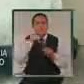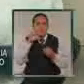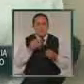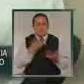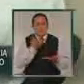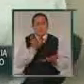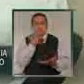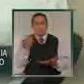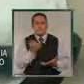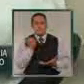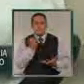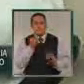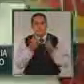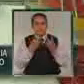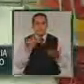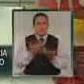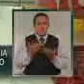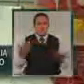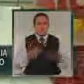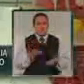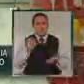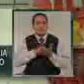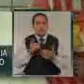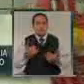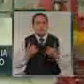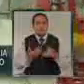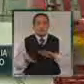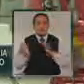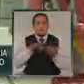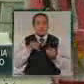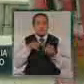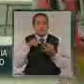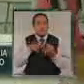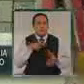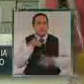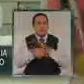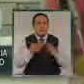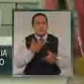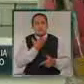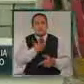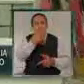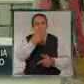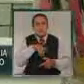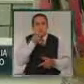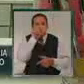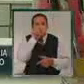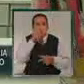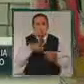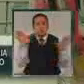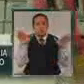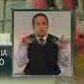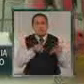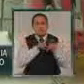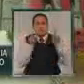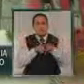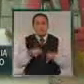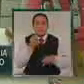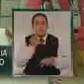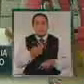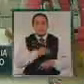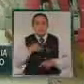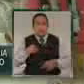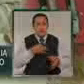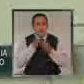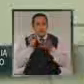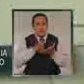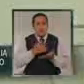poder esclarecer las causas de este extraño fenómeno que ha cobrado la vida ya de numerosos pelícanos y piqueros. Ginocchio ha informado que